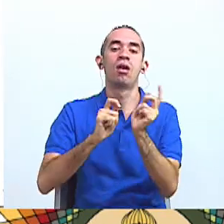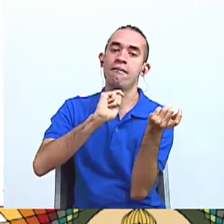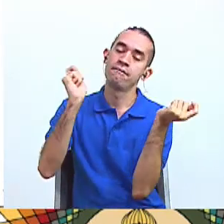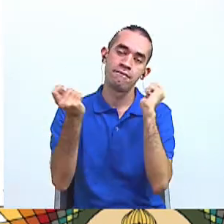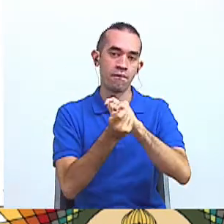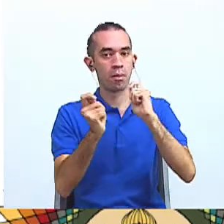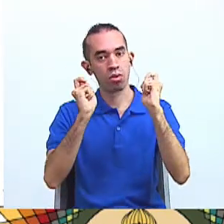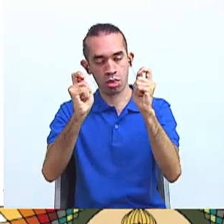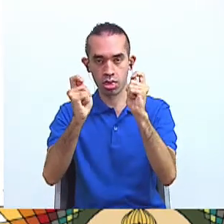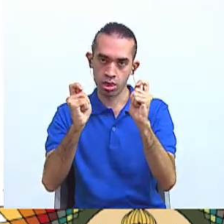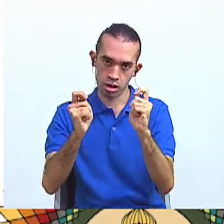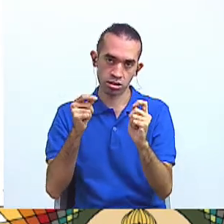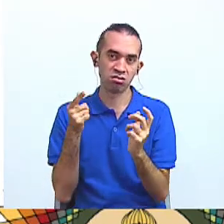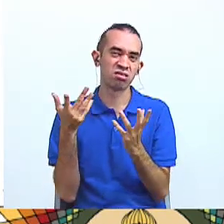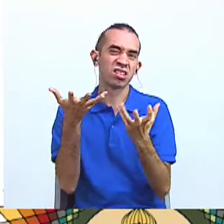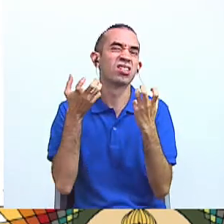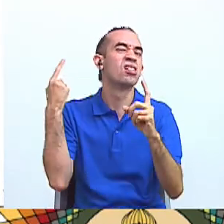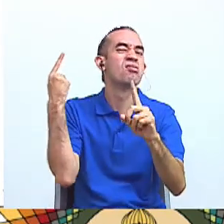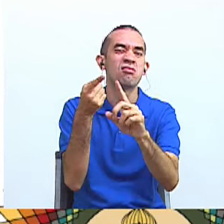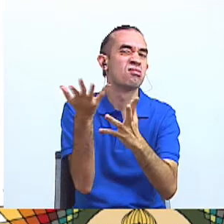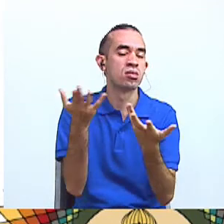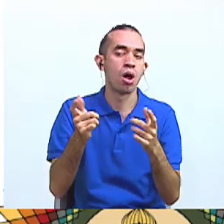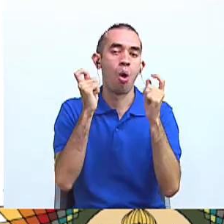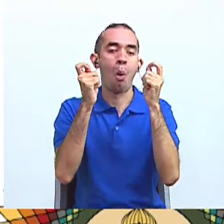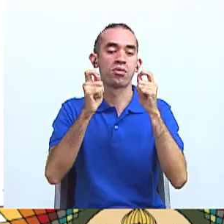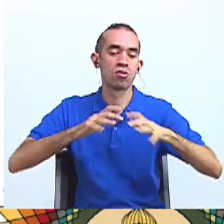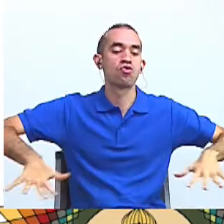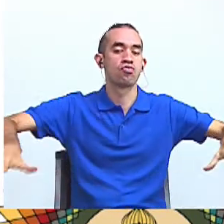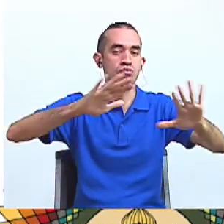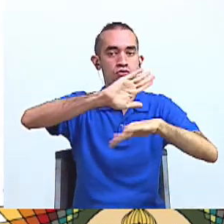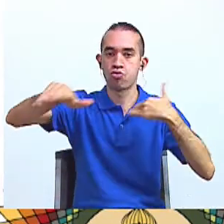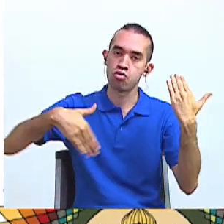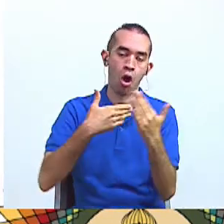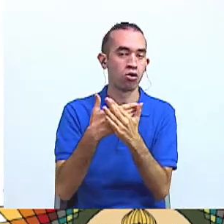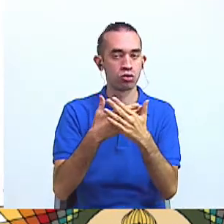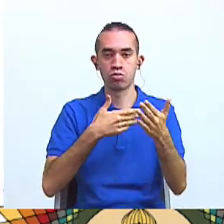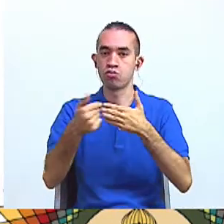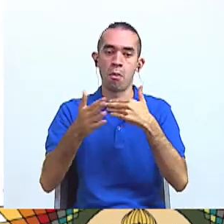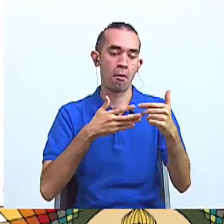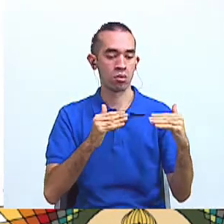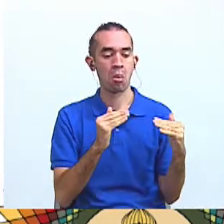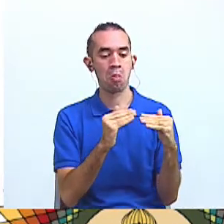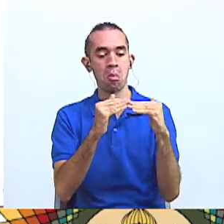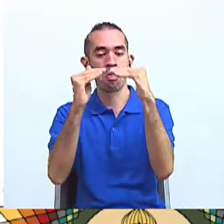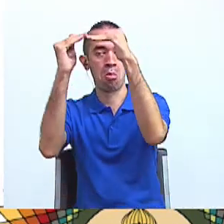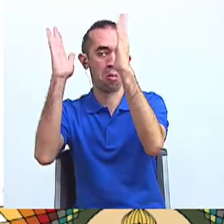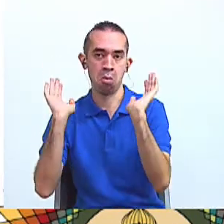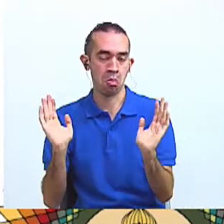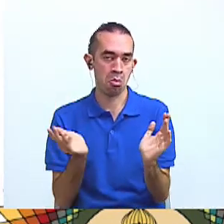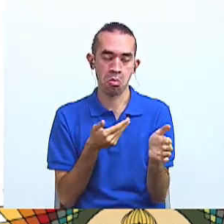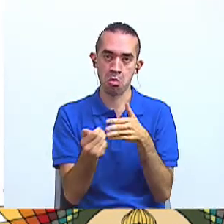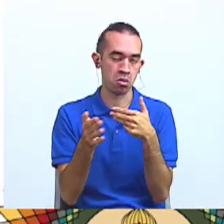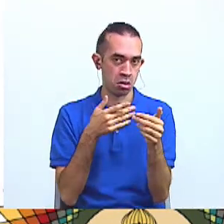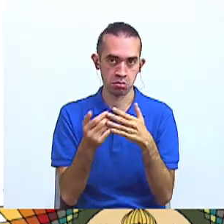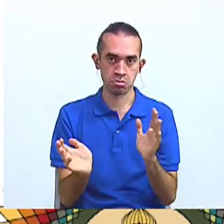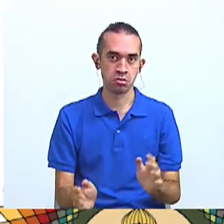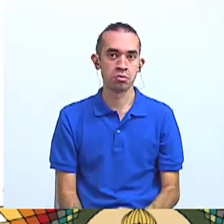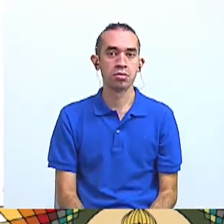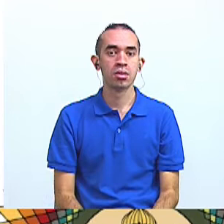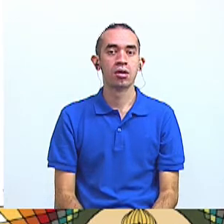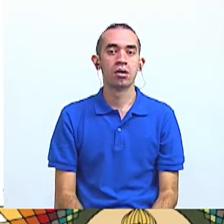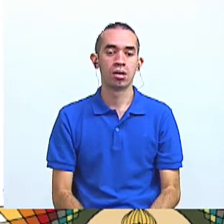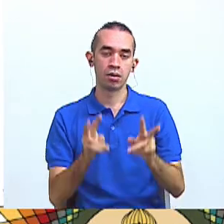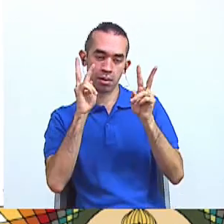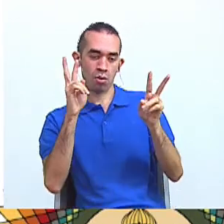educativa, donde buscaría que la educación fuese para todos, independientemente de la casta. Esta visión